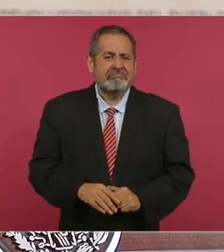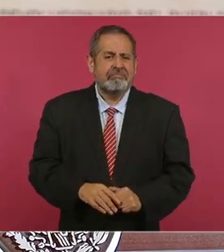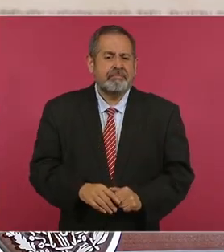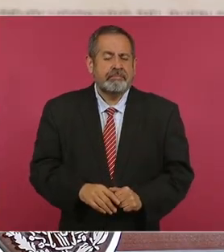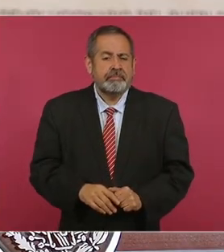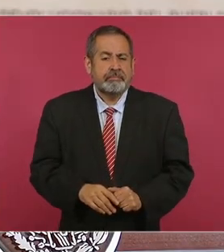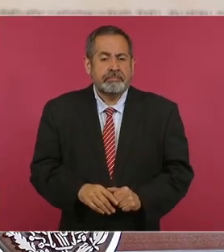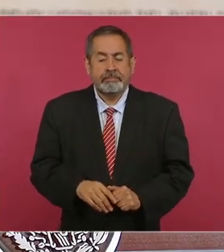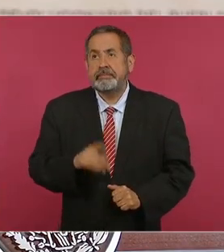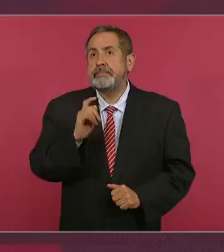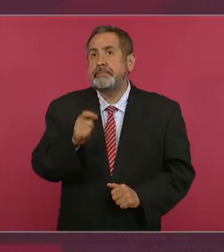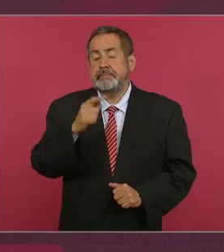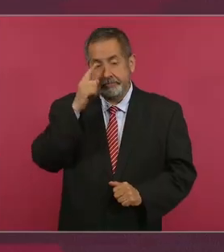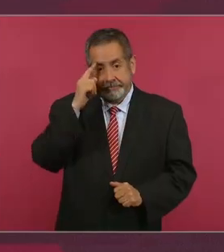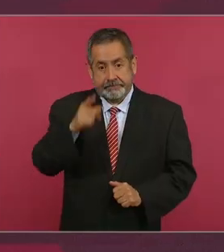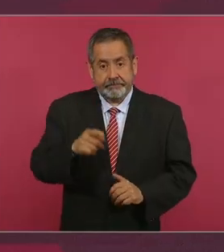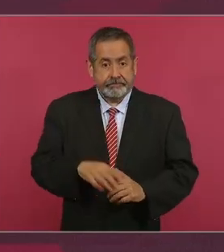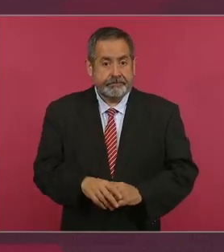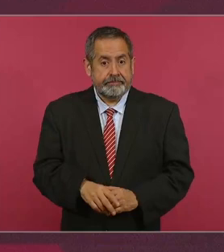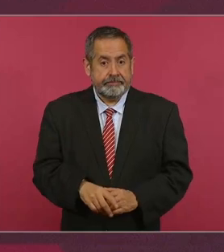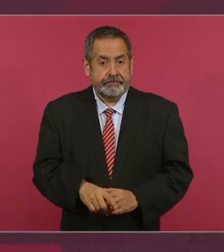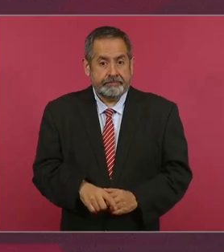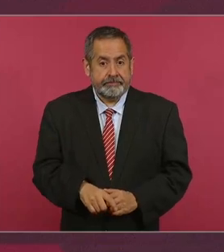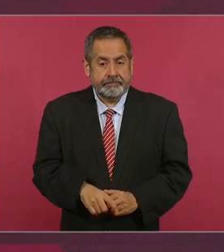Que por cierto,